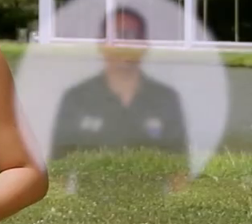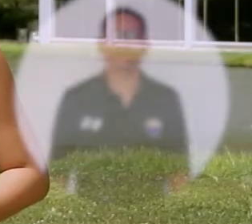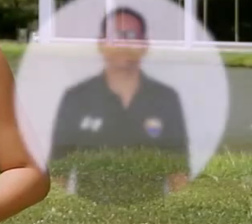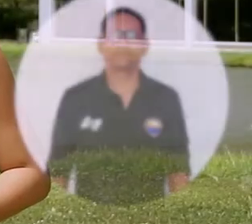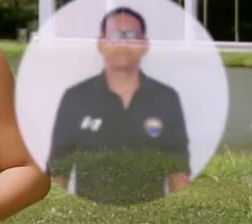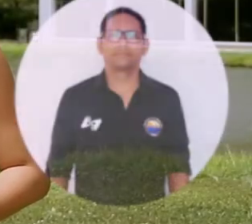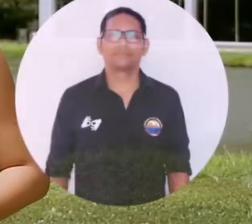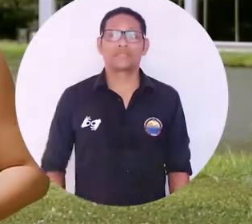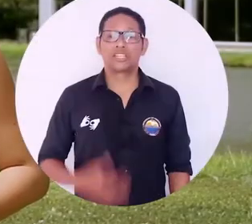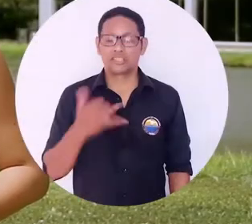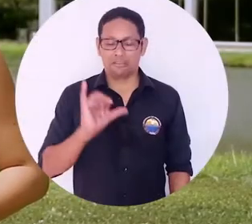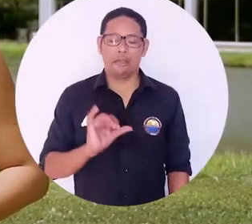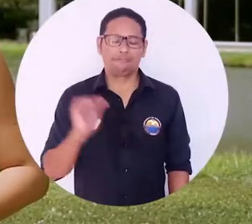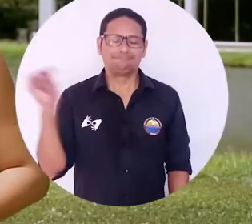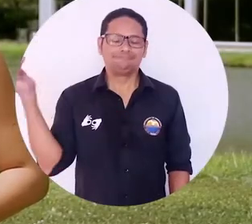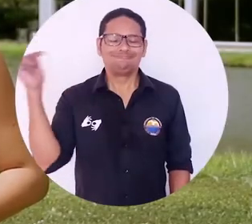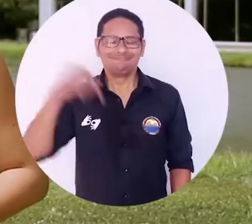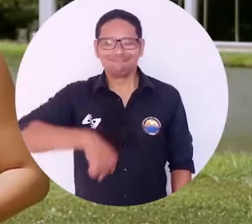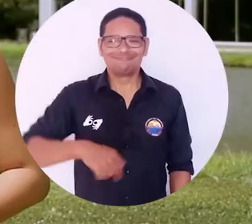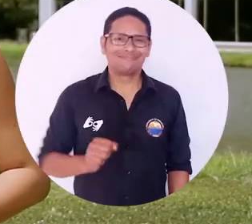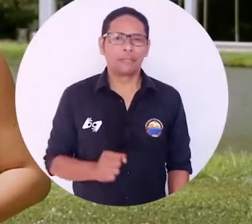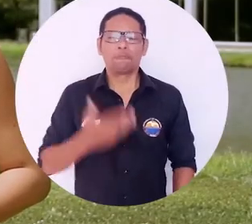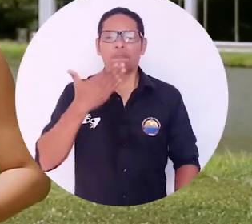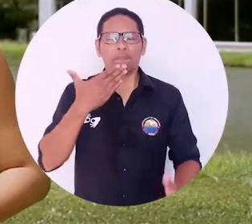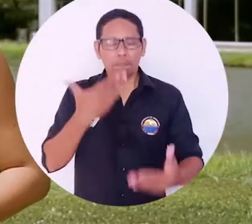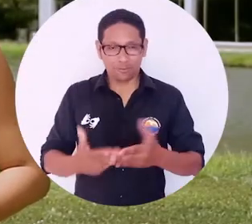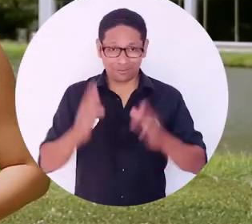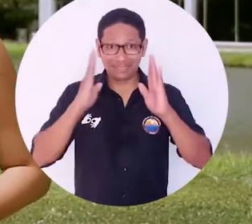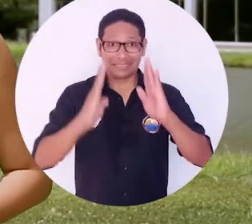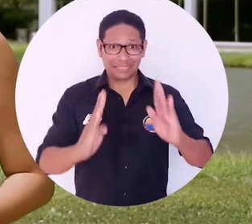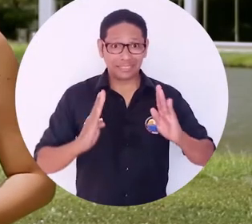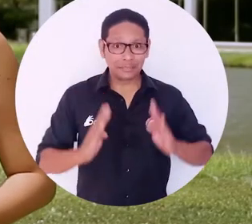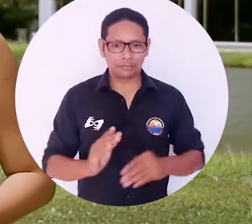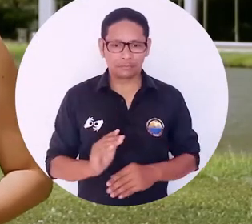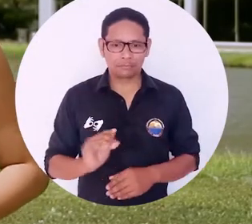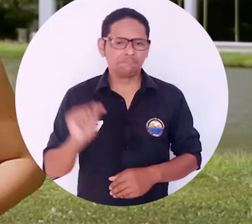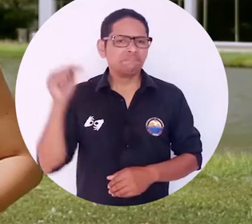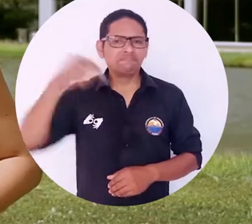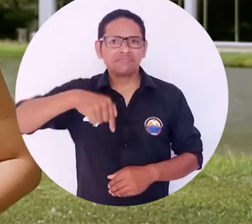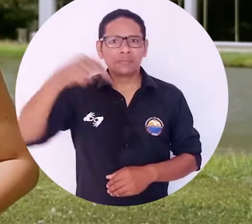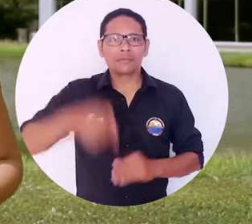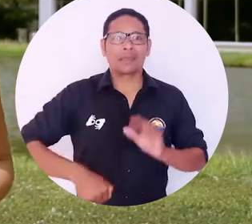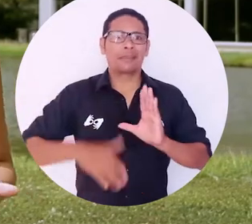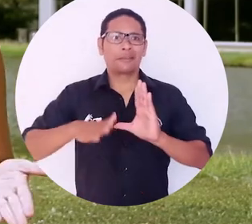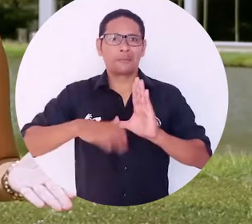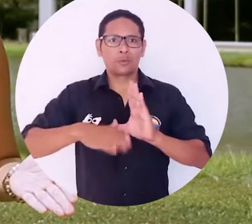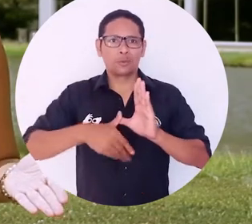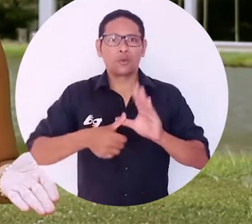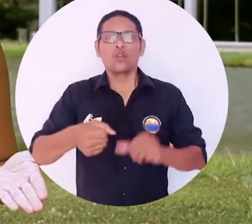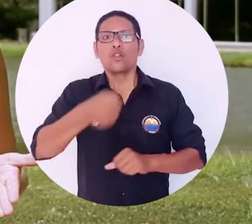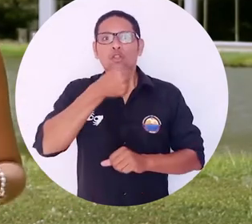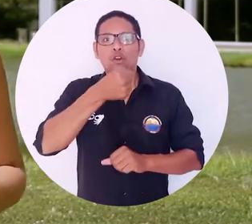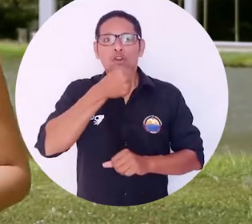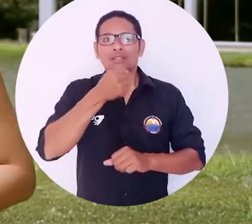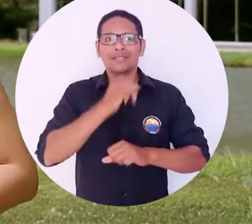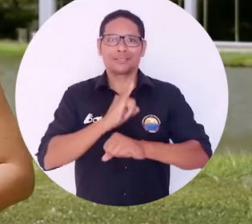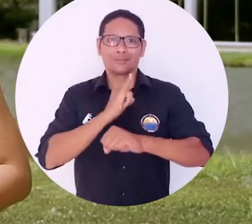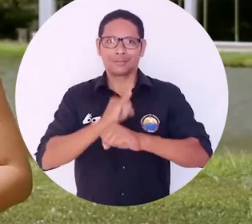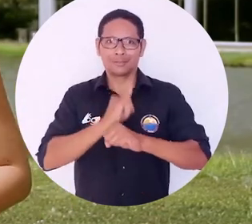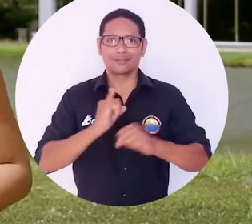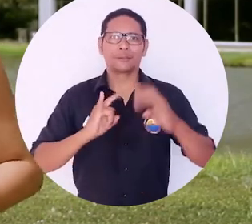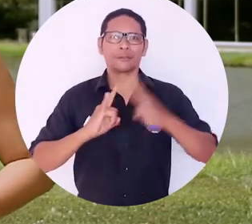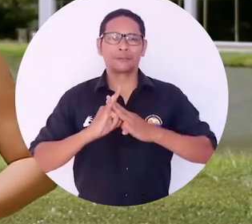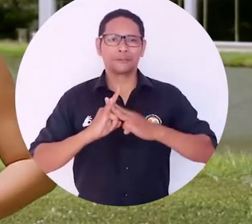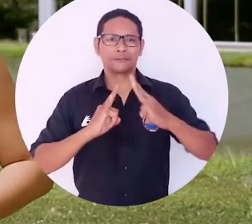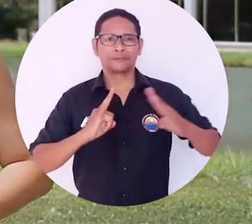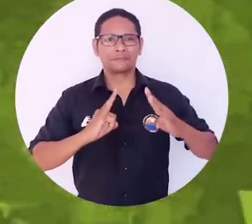Ya estamos de vuelta con ustedes. Gracias por su sintonía. Están viendo el Campus TV, programa institucional de la Universidad